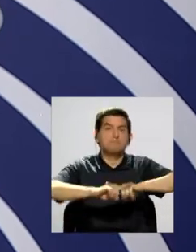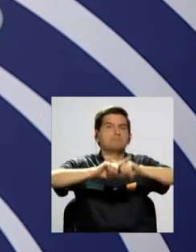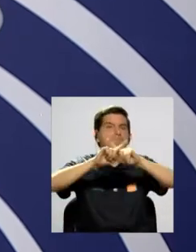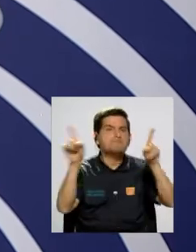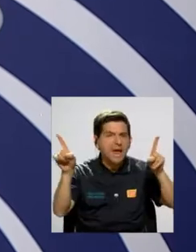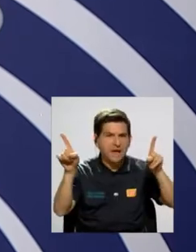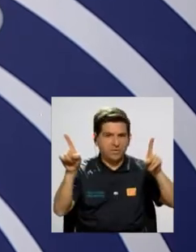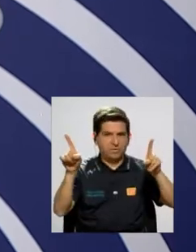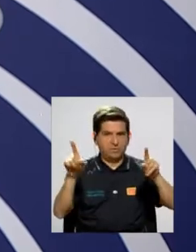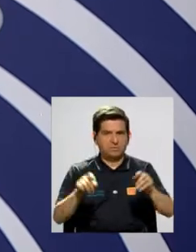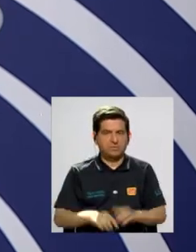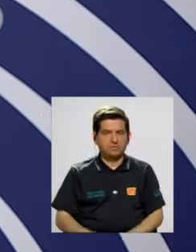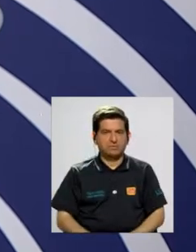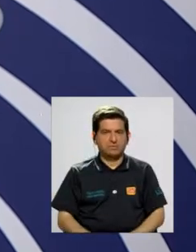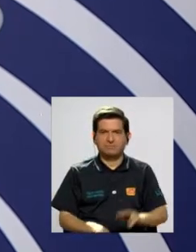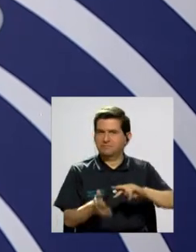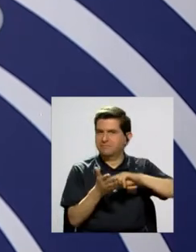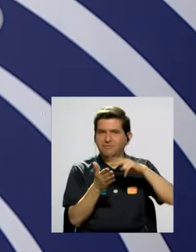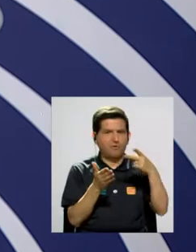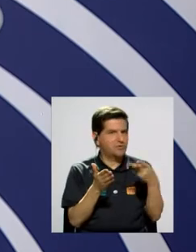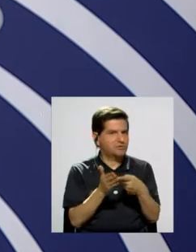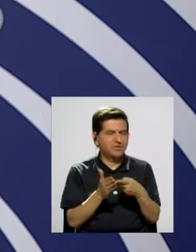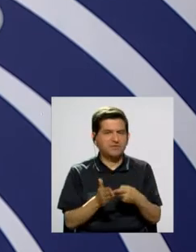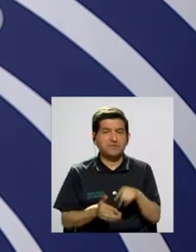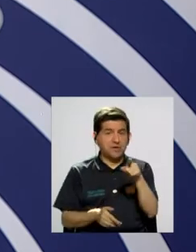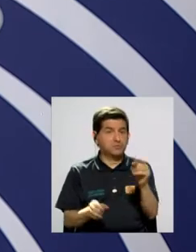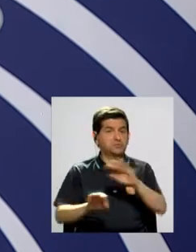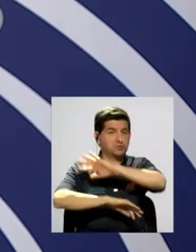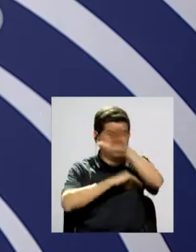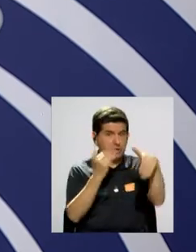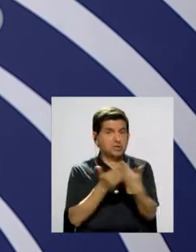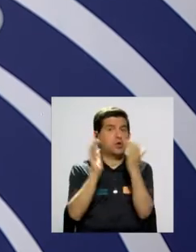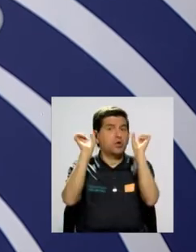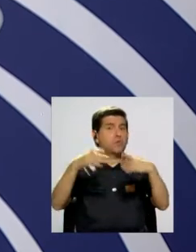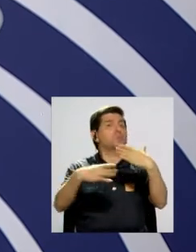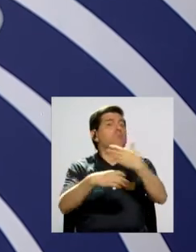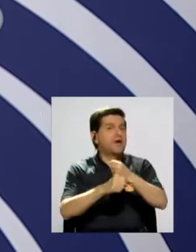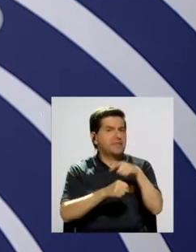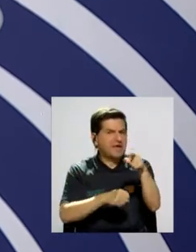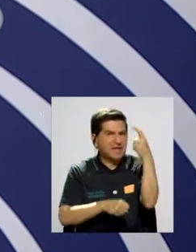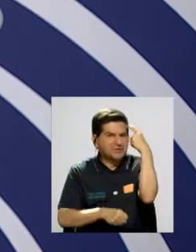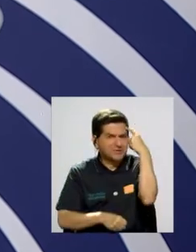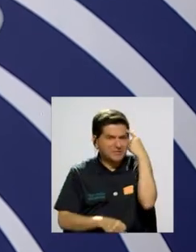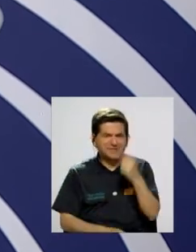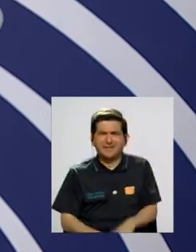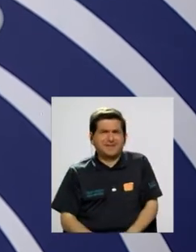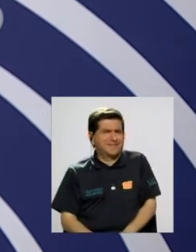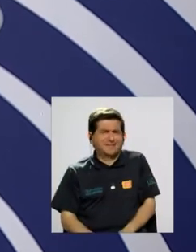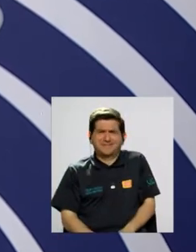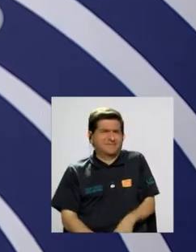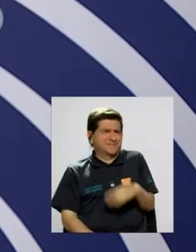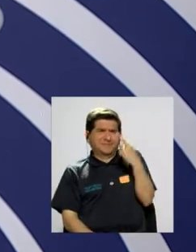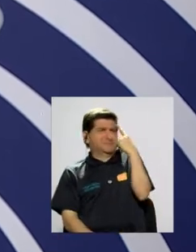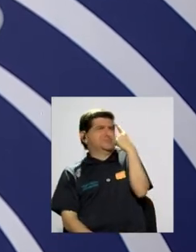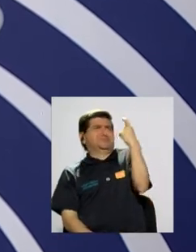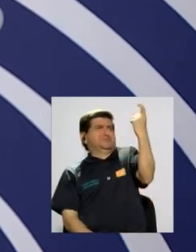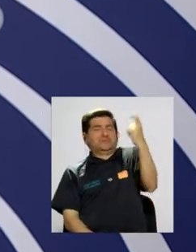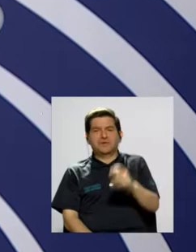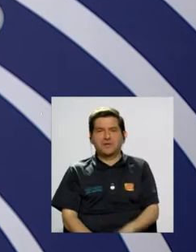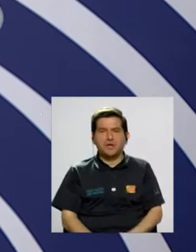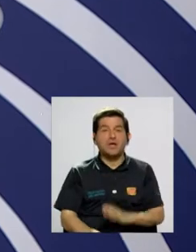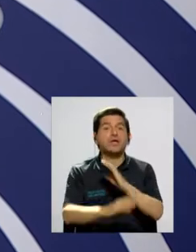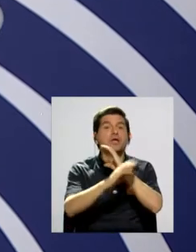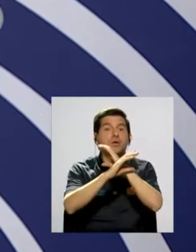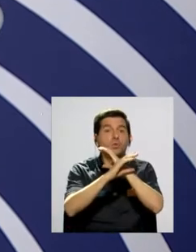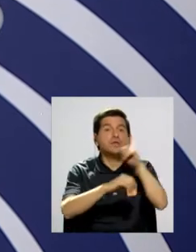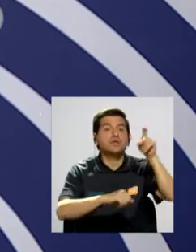en definitiva no tienen carta abierta. Me parece que pensar eso sería iluso y ese es precisamente el cuidado que